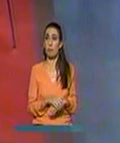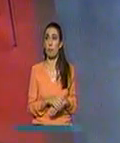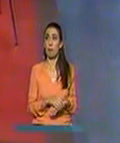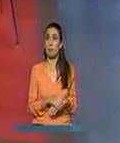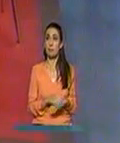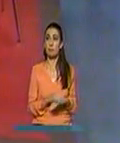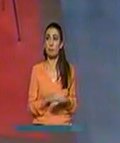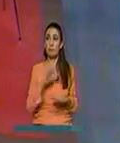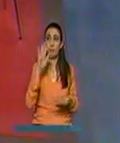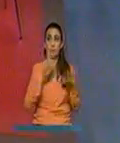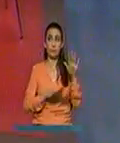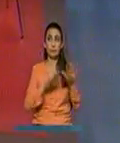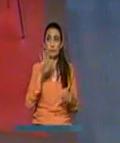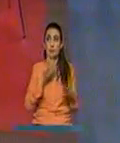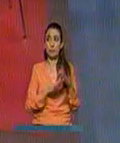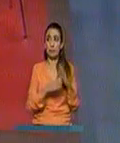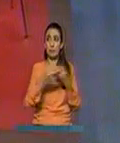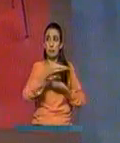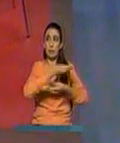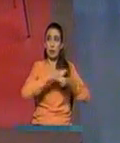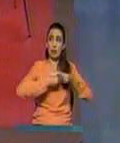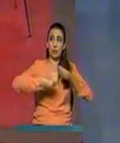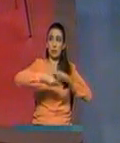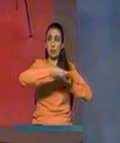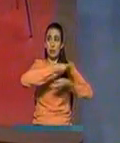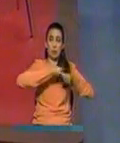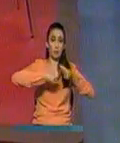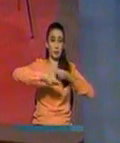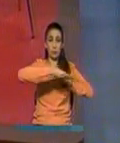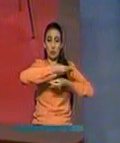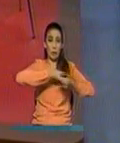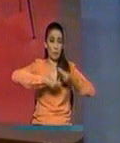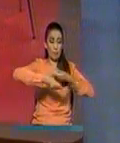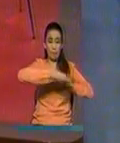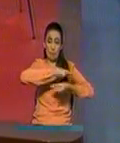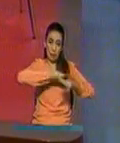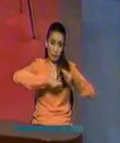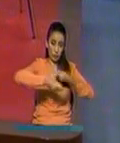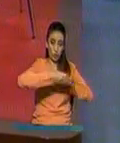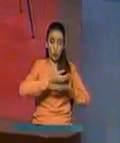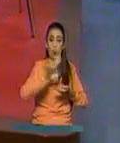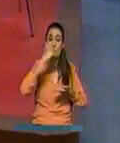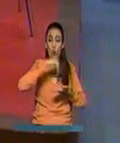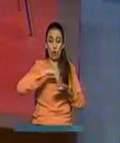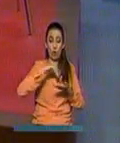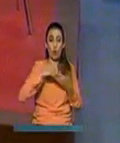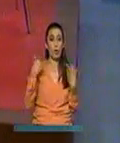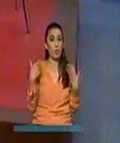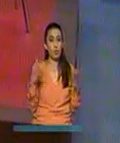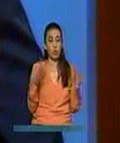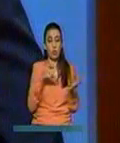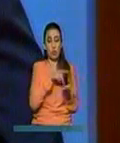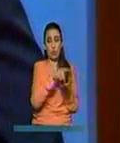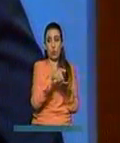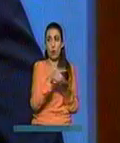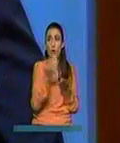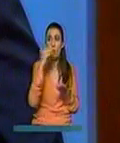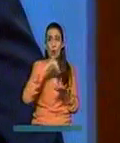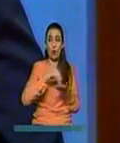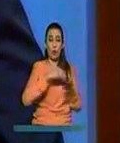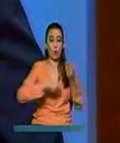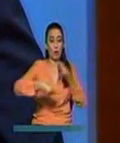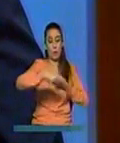Haces una reinversión, ni siquiera una inversión, una inversión, porque no se generan utilidades, entonces no puede ser una reinversión, sino que sigue siendo una